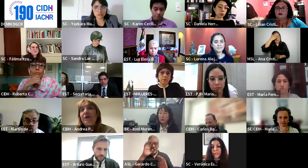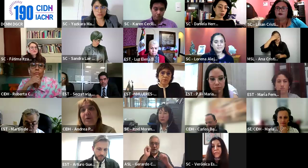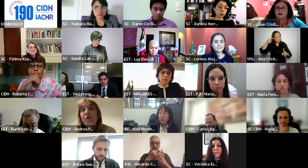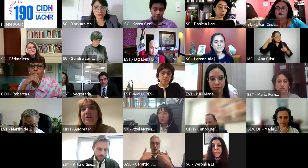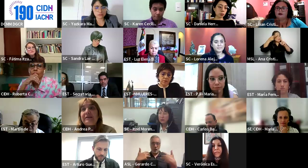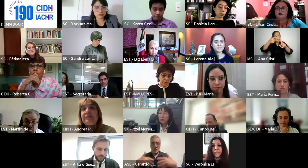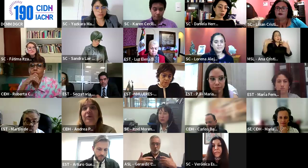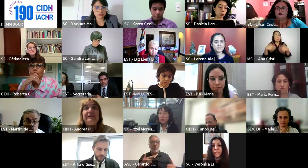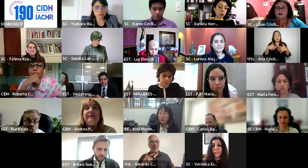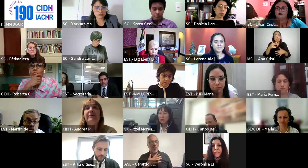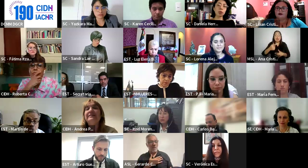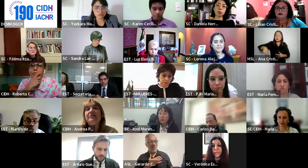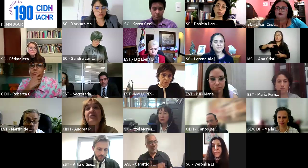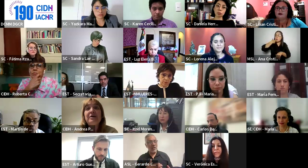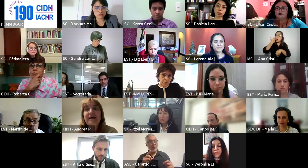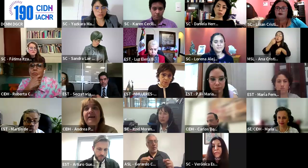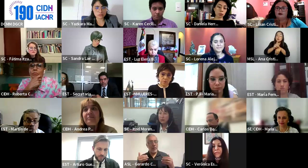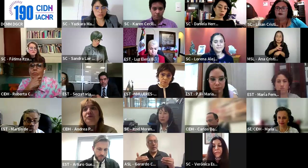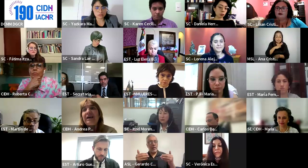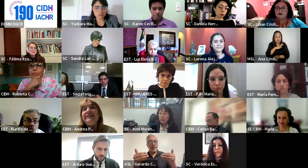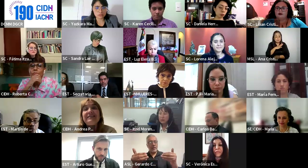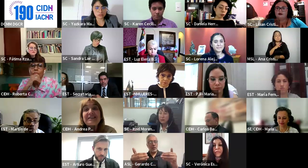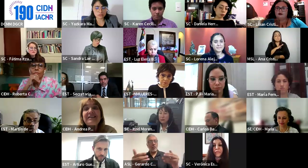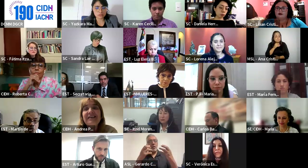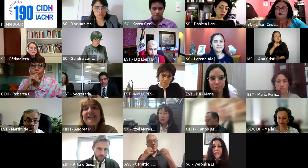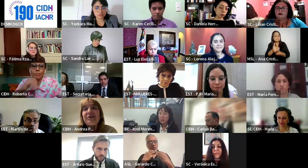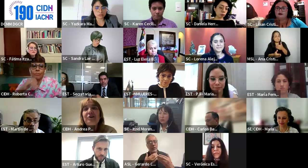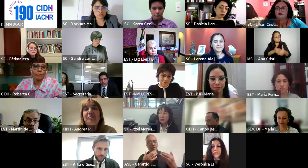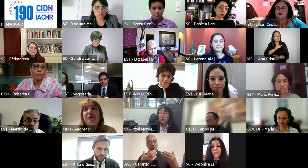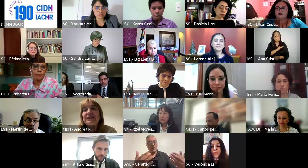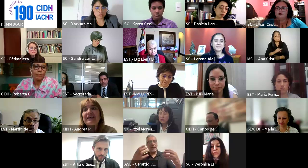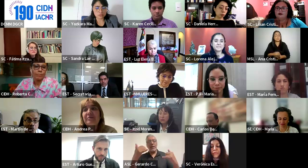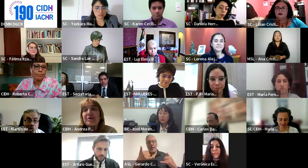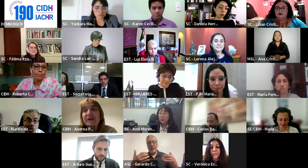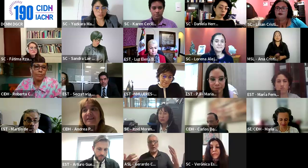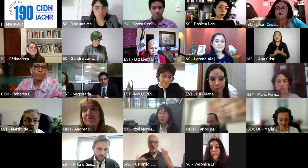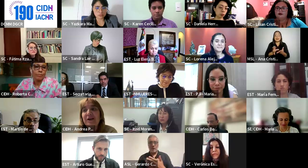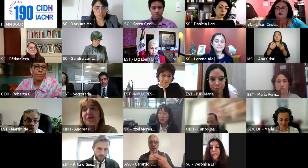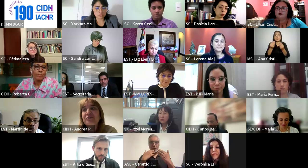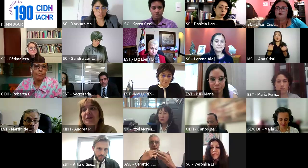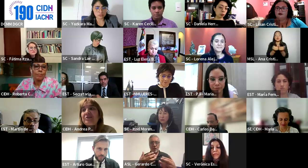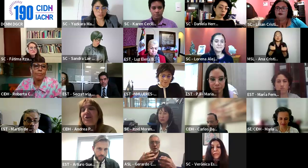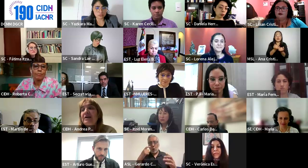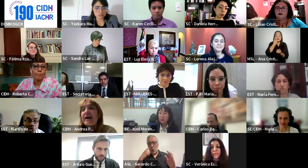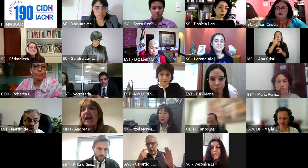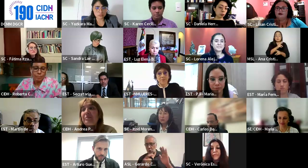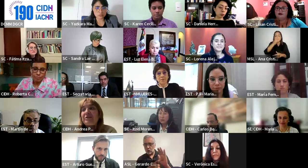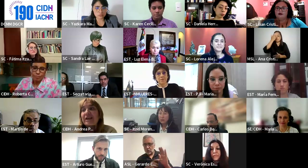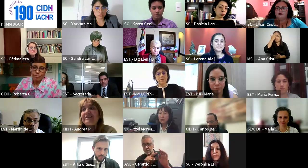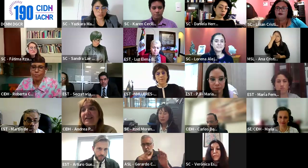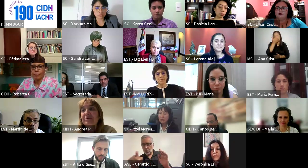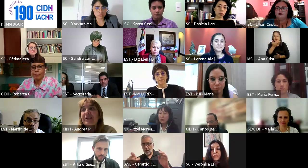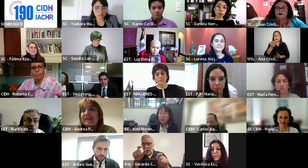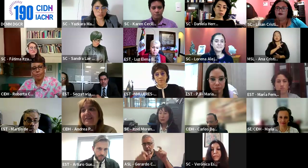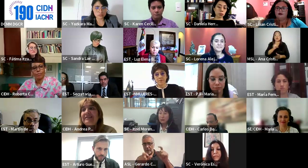pero cuando hay voluntad se puede seguir avanzando. Muchas gracias, y quiero aprovechar también para hacer un reconocimiento a las